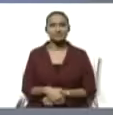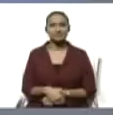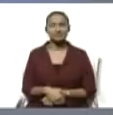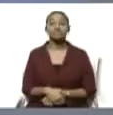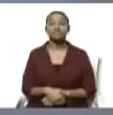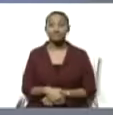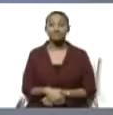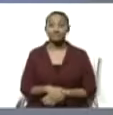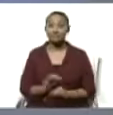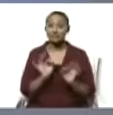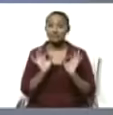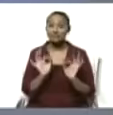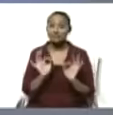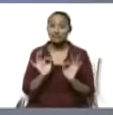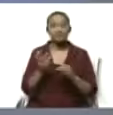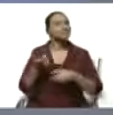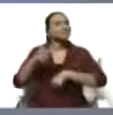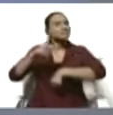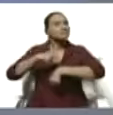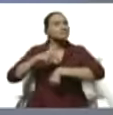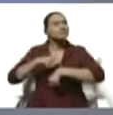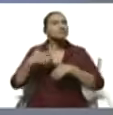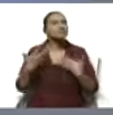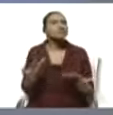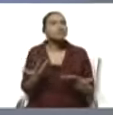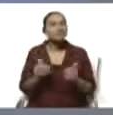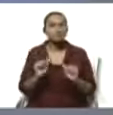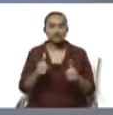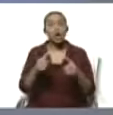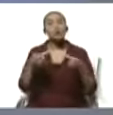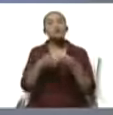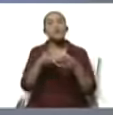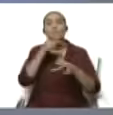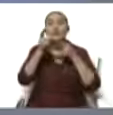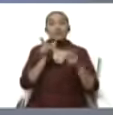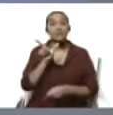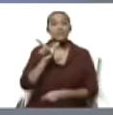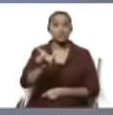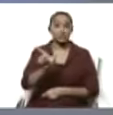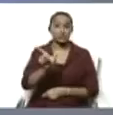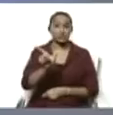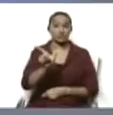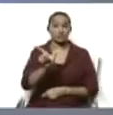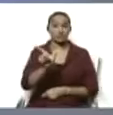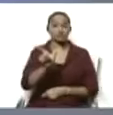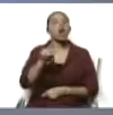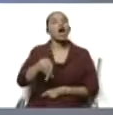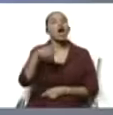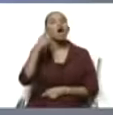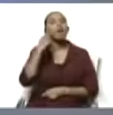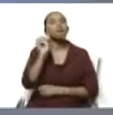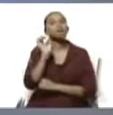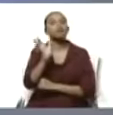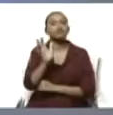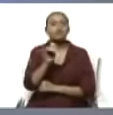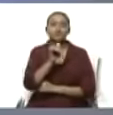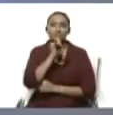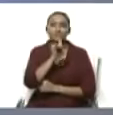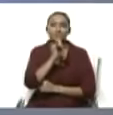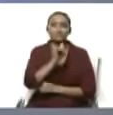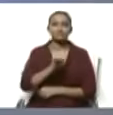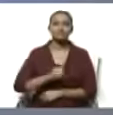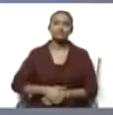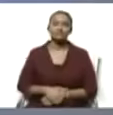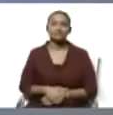y precisamente a esta hora la directiva del partido socialista Unido de Venezuela realiza su acostumbrada rueda de prensa en el lugar